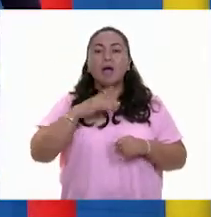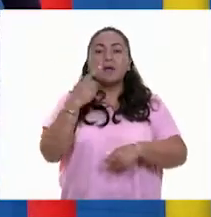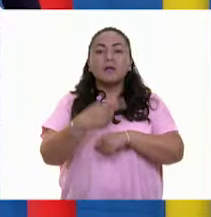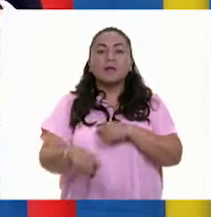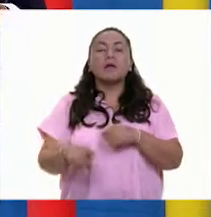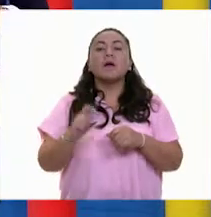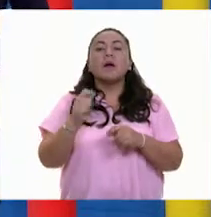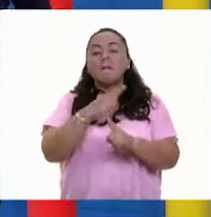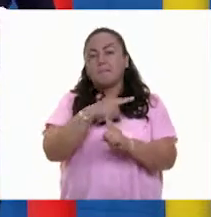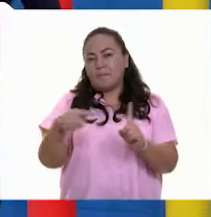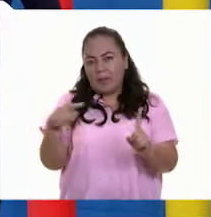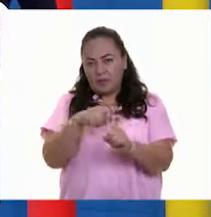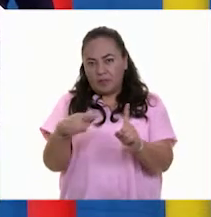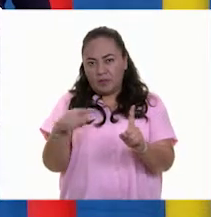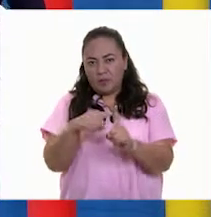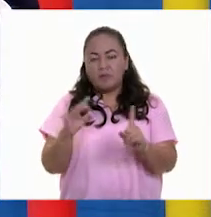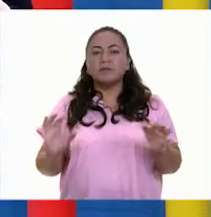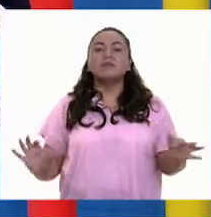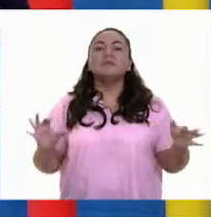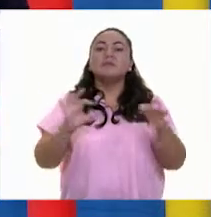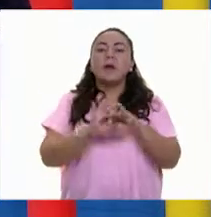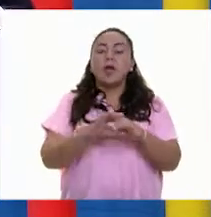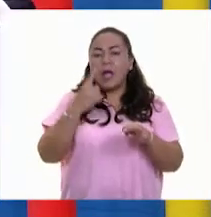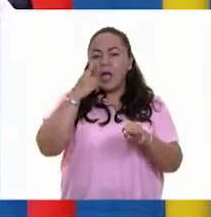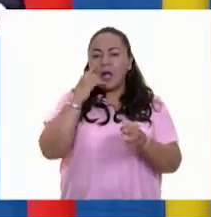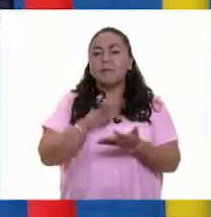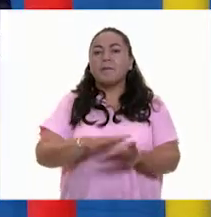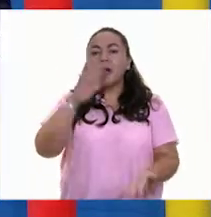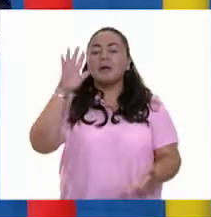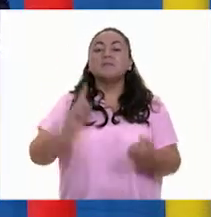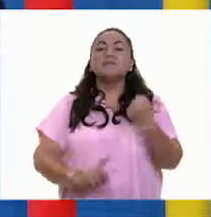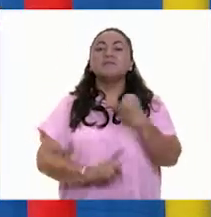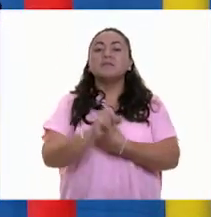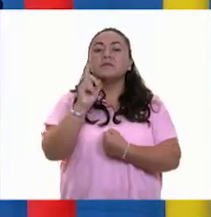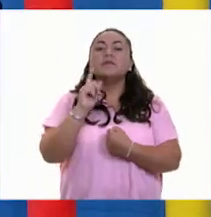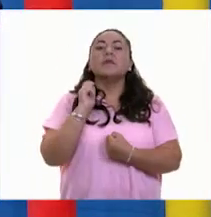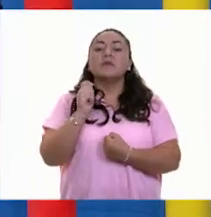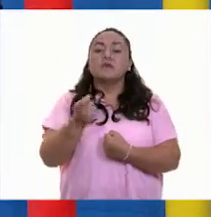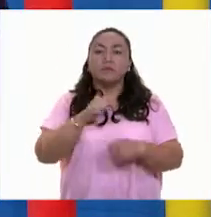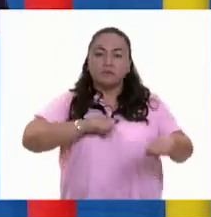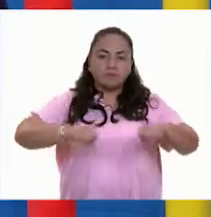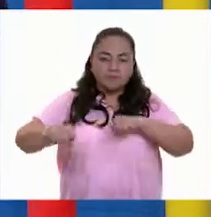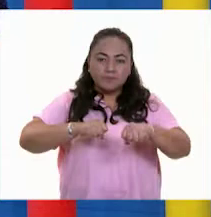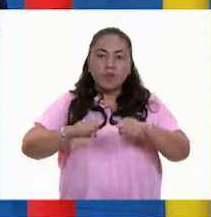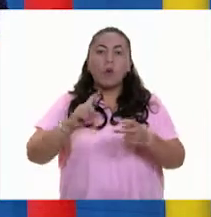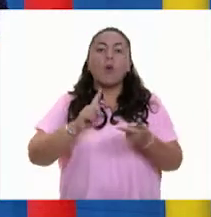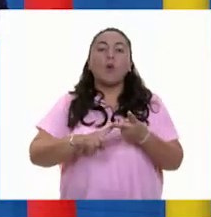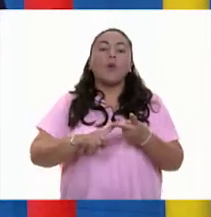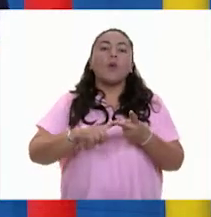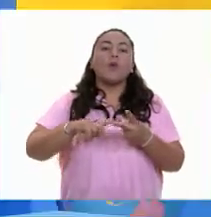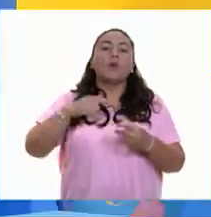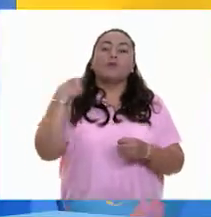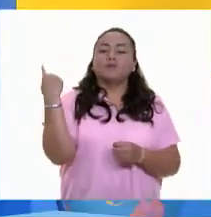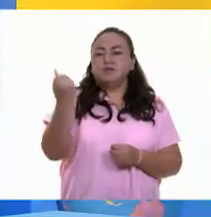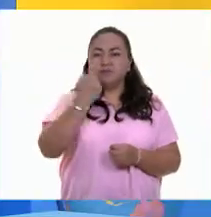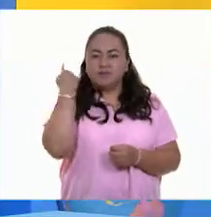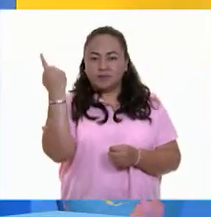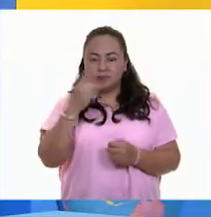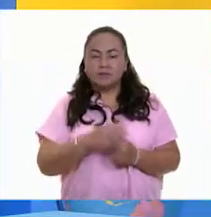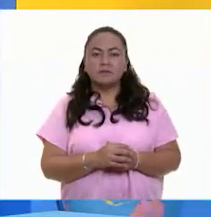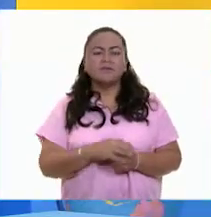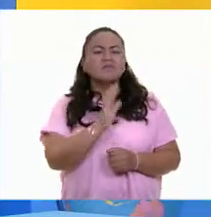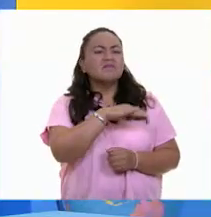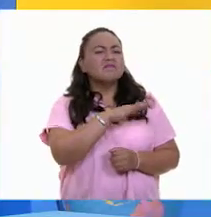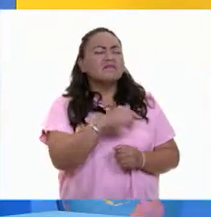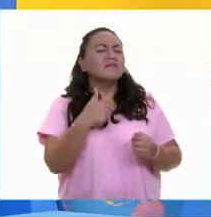riesgo de desastre medio, asociado sobre todo a los efectos que causan los sismos y los huracanes. Maestra, tengo una